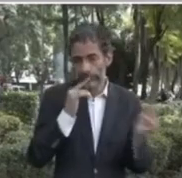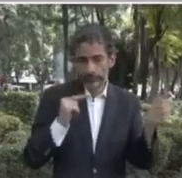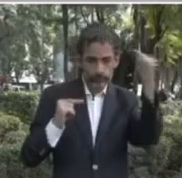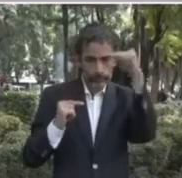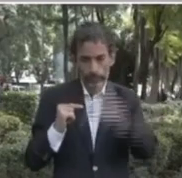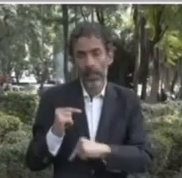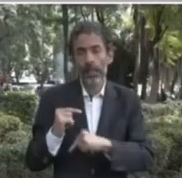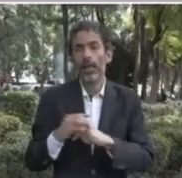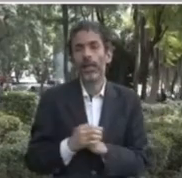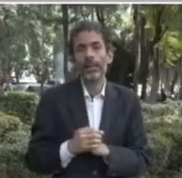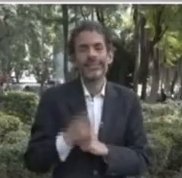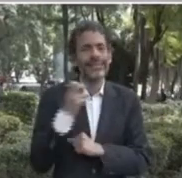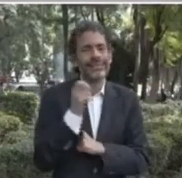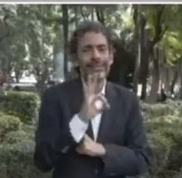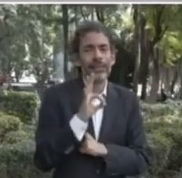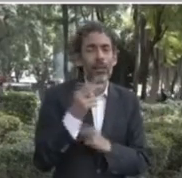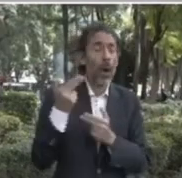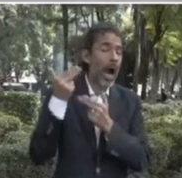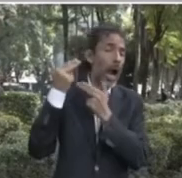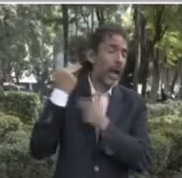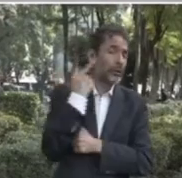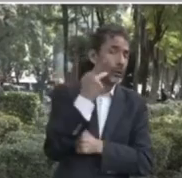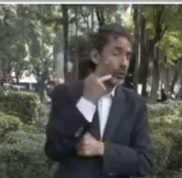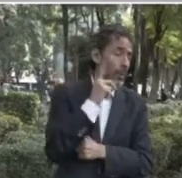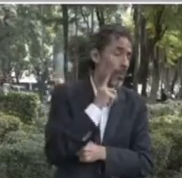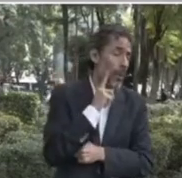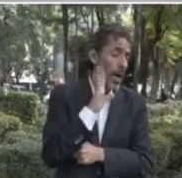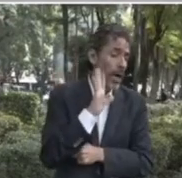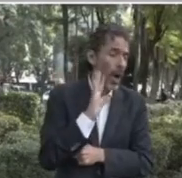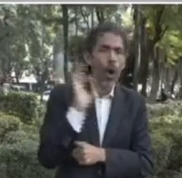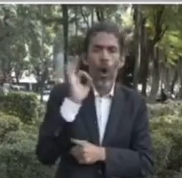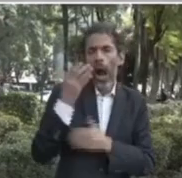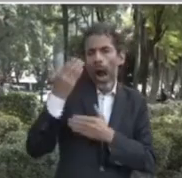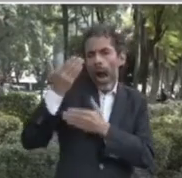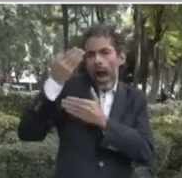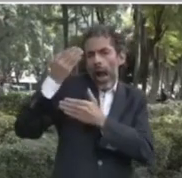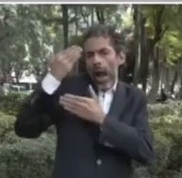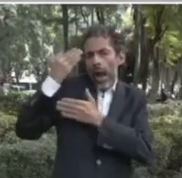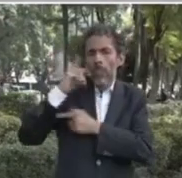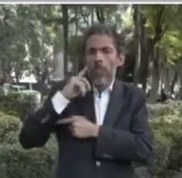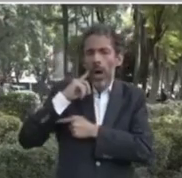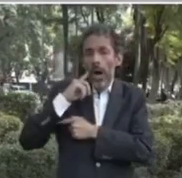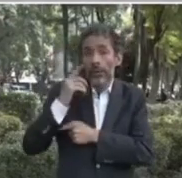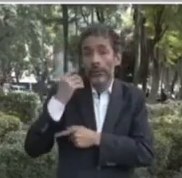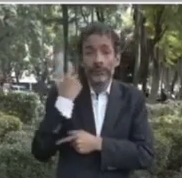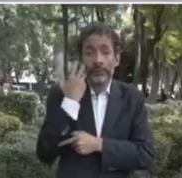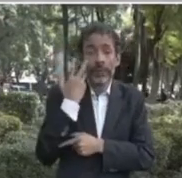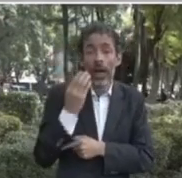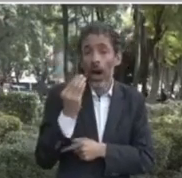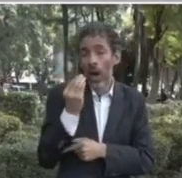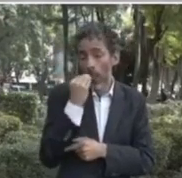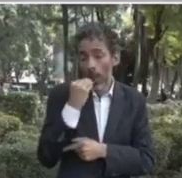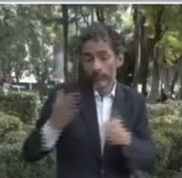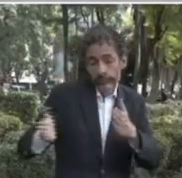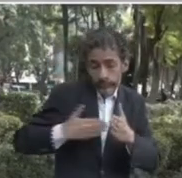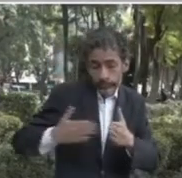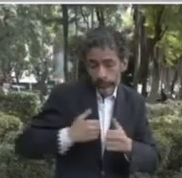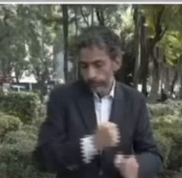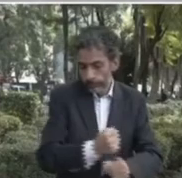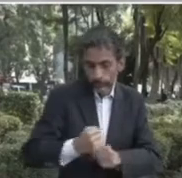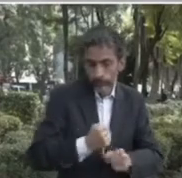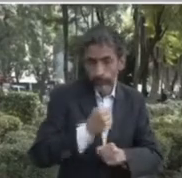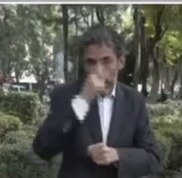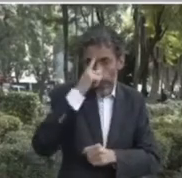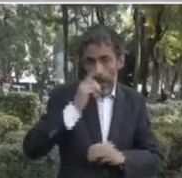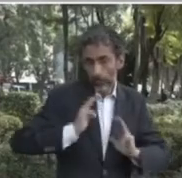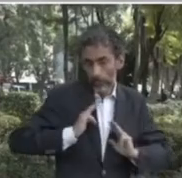Habsburgo, seguramente tu tatarabuela o algún personaje mucho más remoto aún hacía de comer a los soldados. A lo